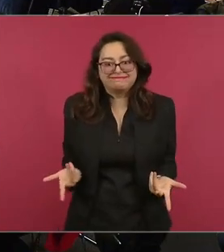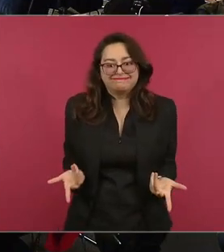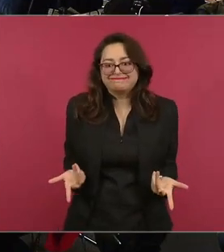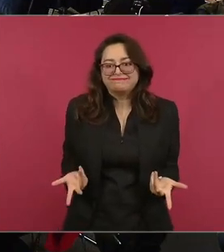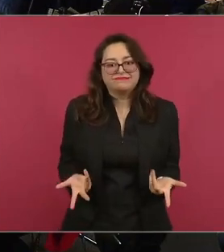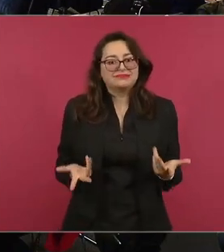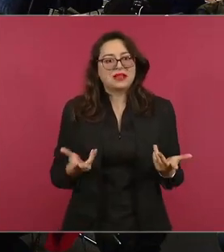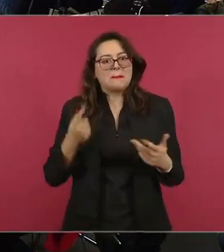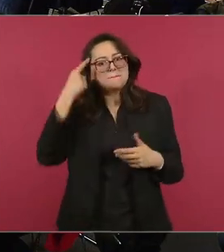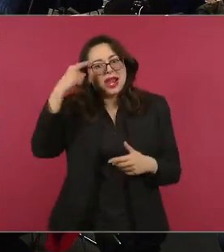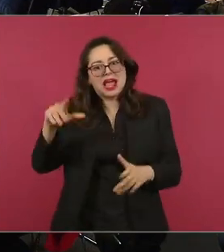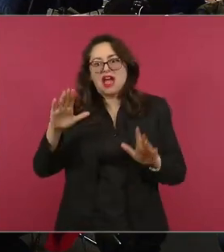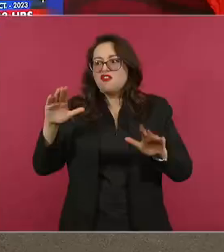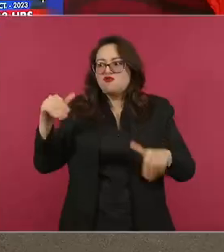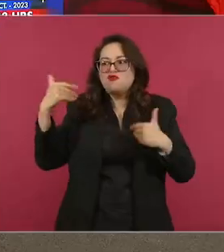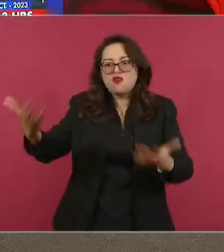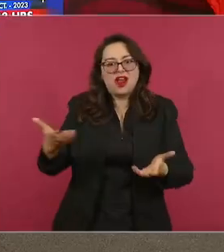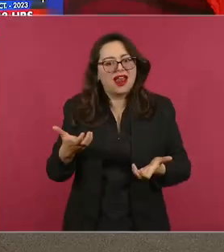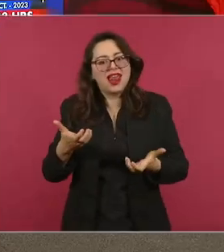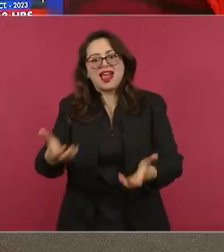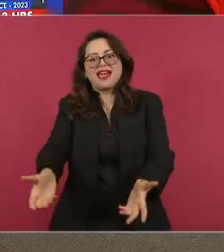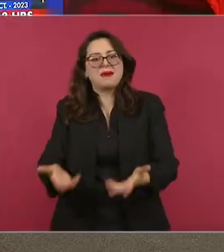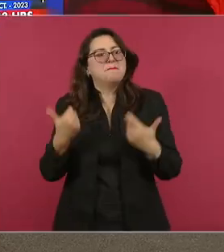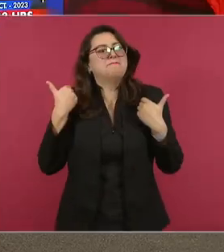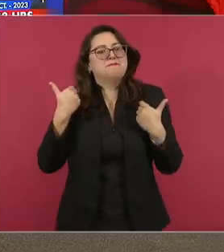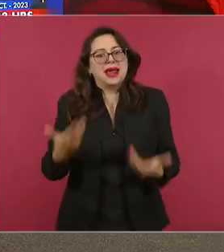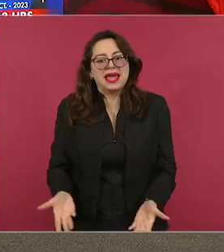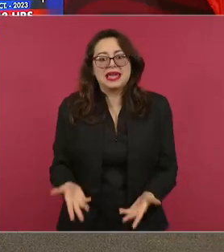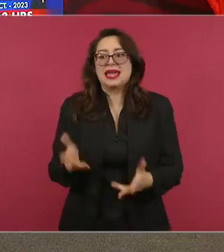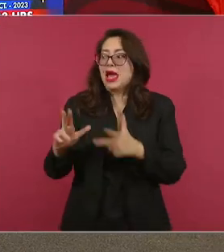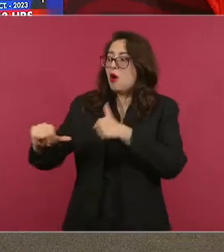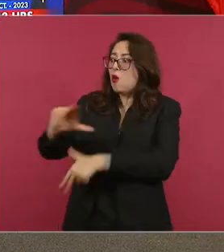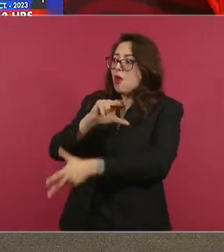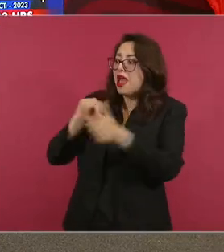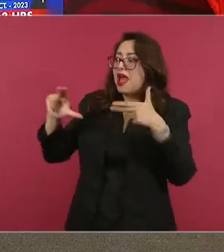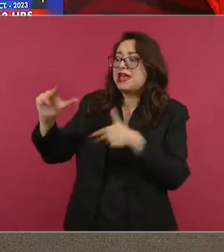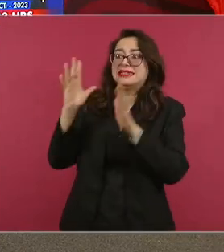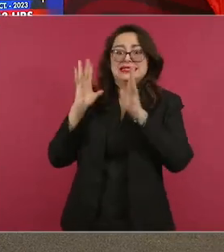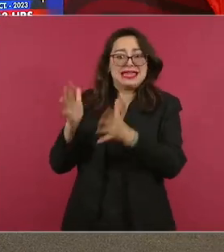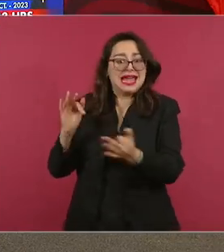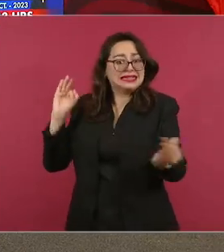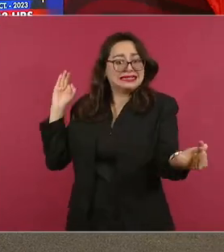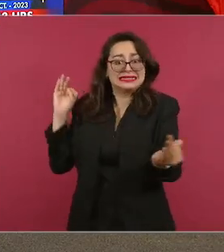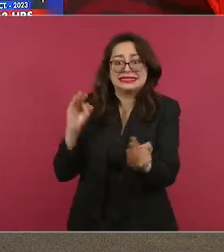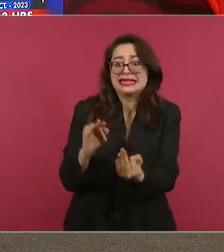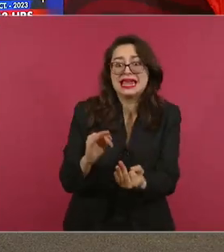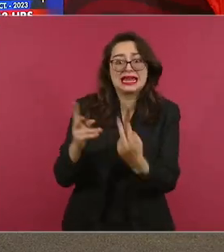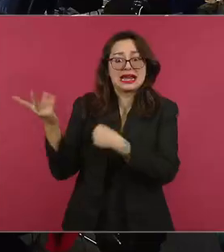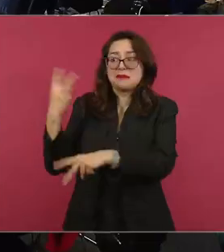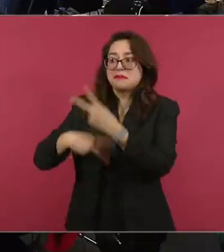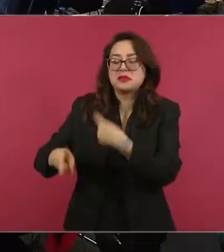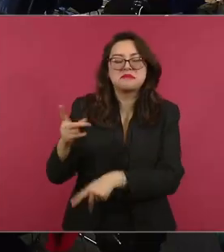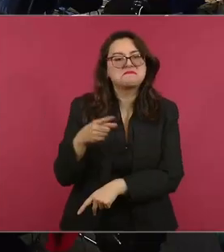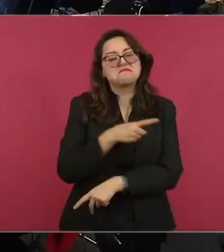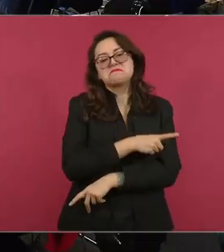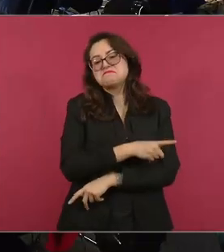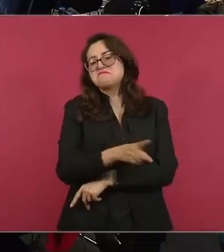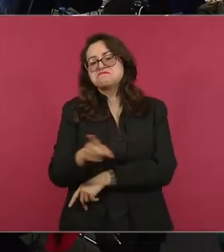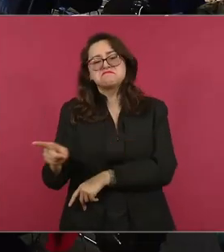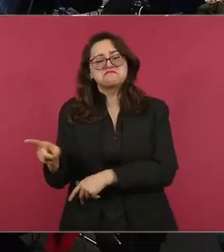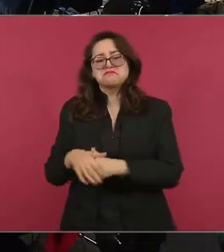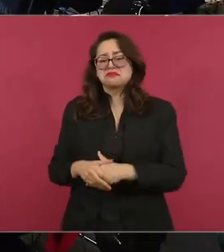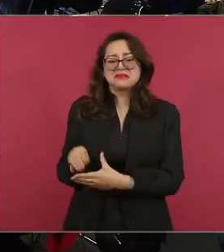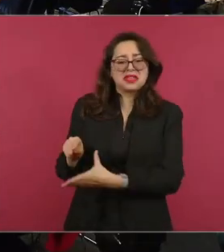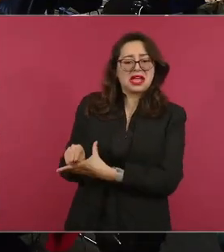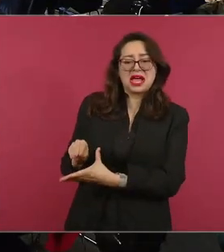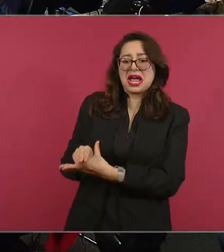en la calle, váyase a su casa, porque pues Otis ya está muy cerca de Acapulco y también de aquí, de pues este